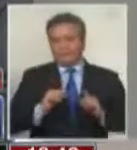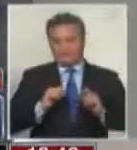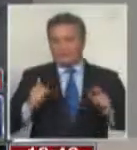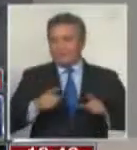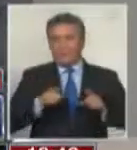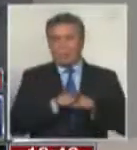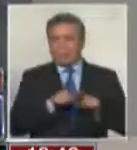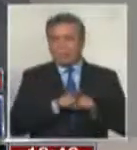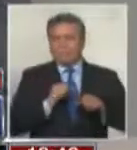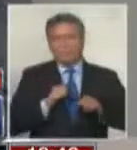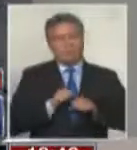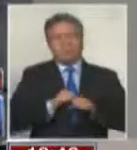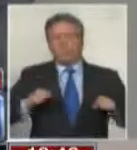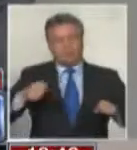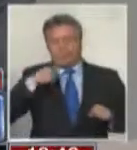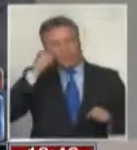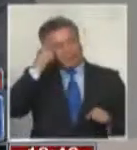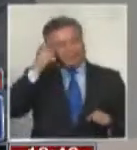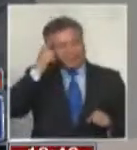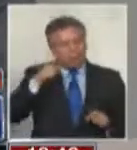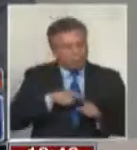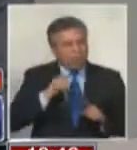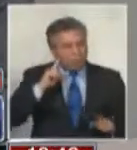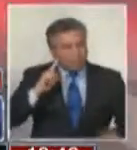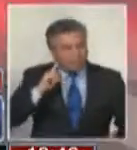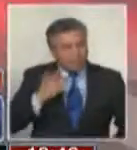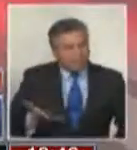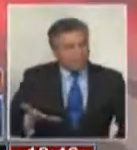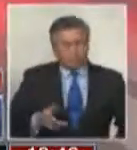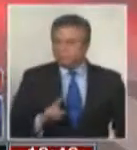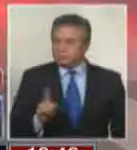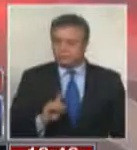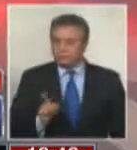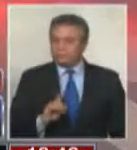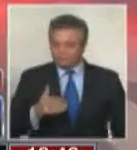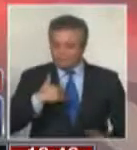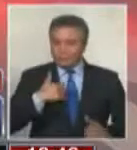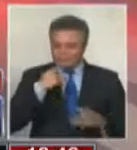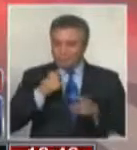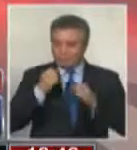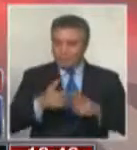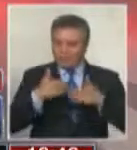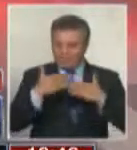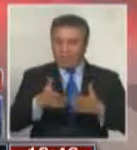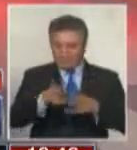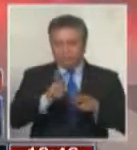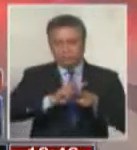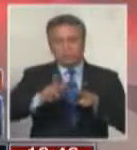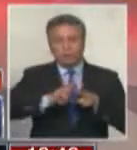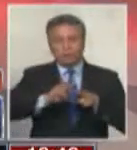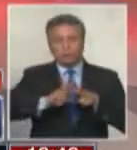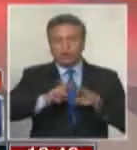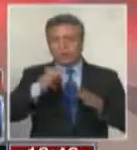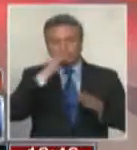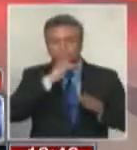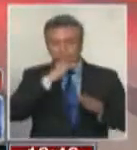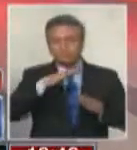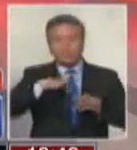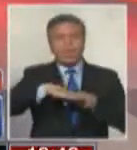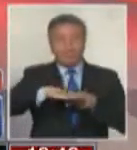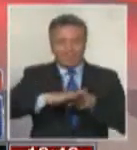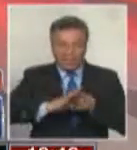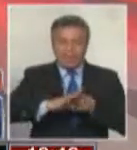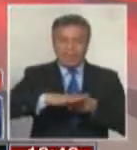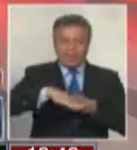incapaces de entendernos y de dar con soluciones que sean equilibradas porque